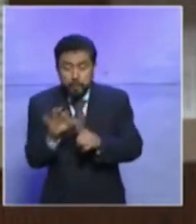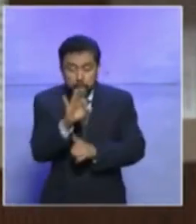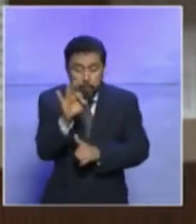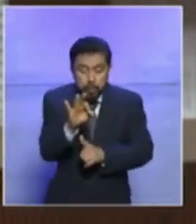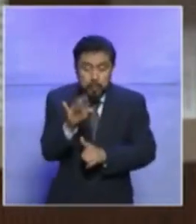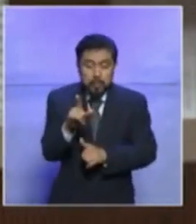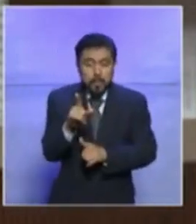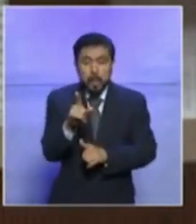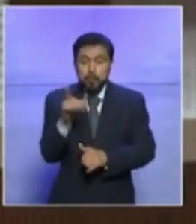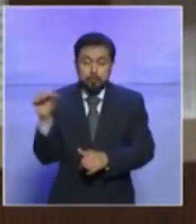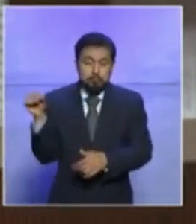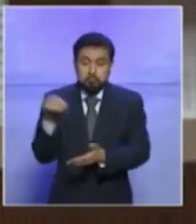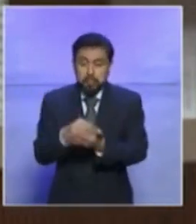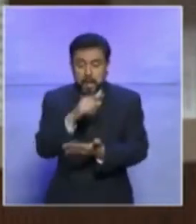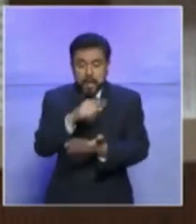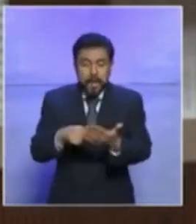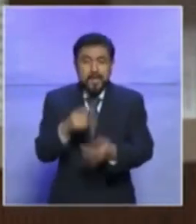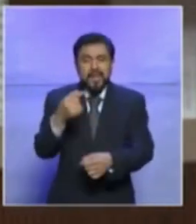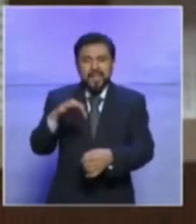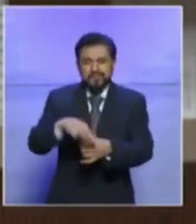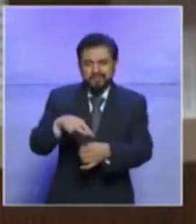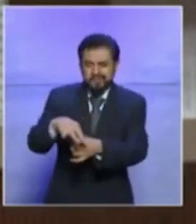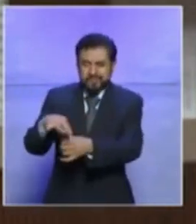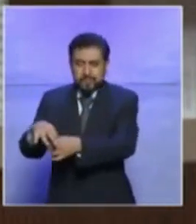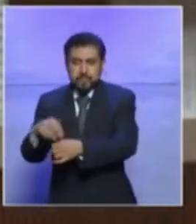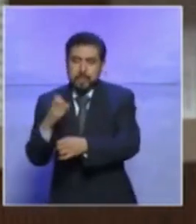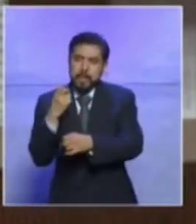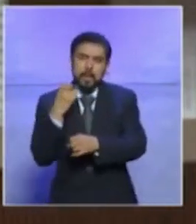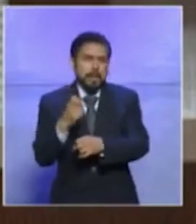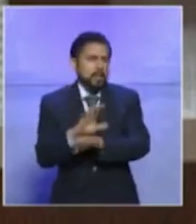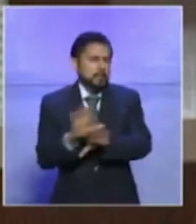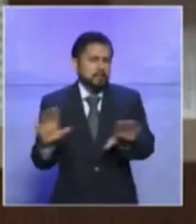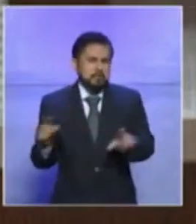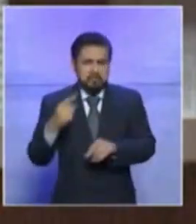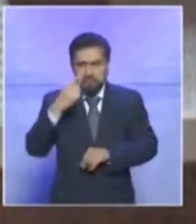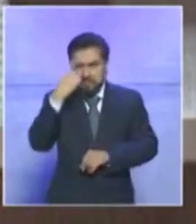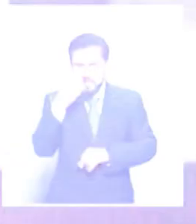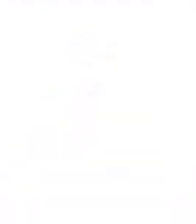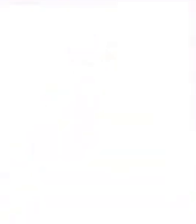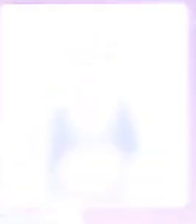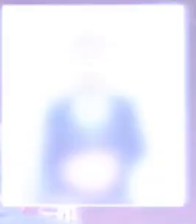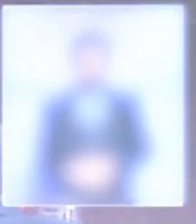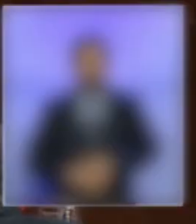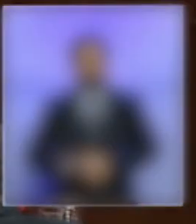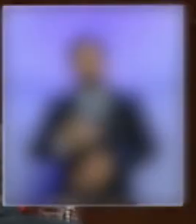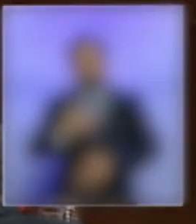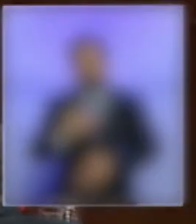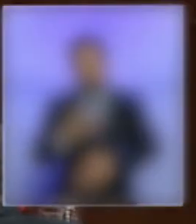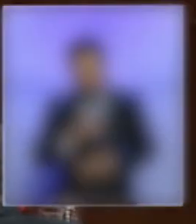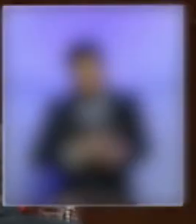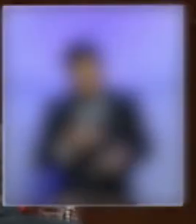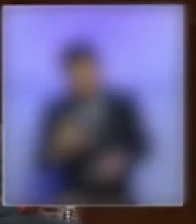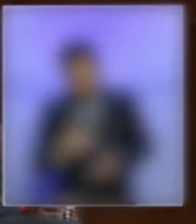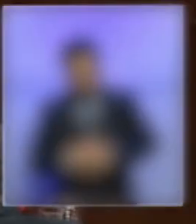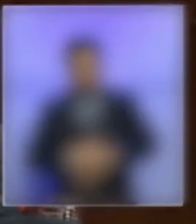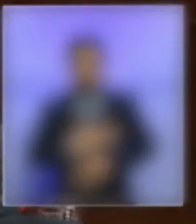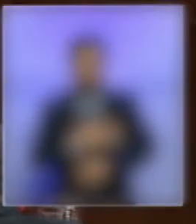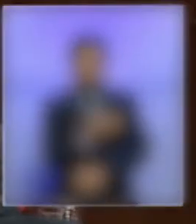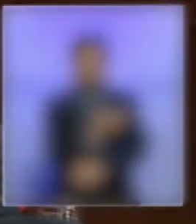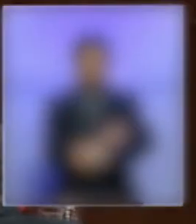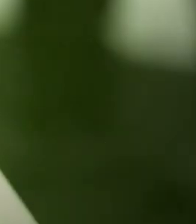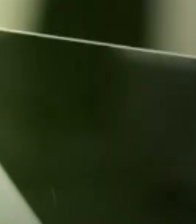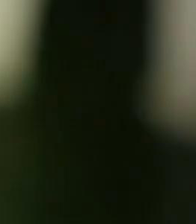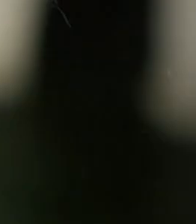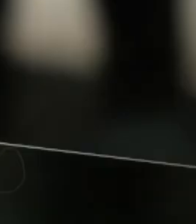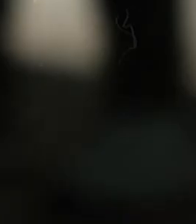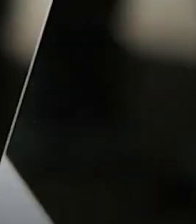las preferencias electorales hace inequívoco el mensaje enviado desde la sociedad. Las y los